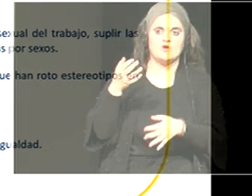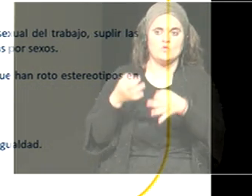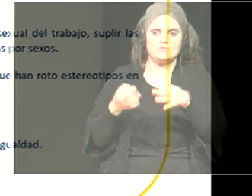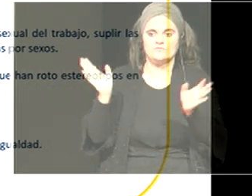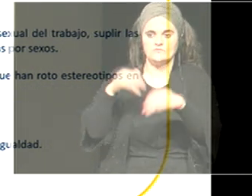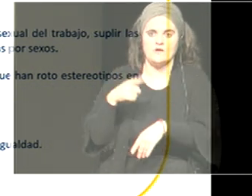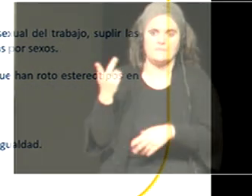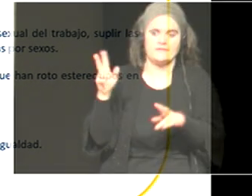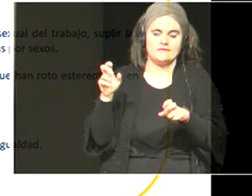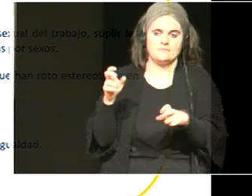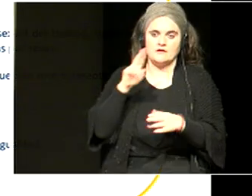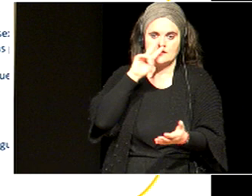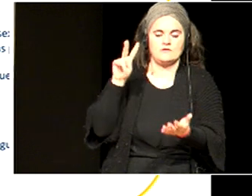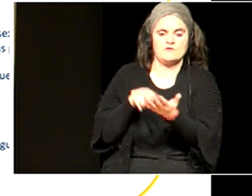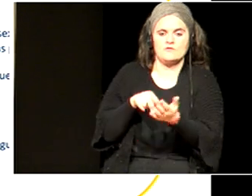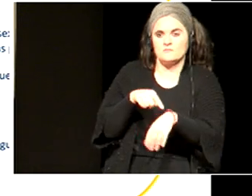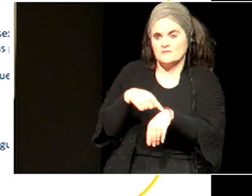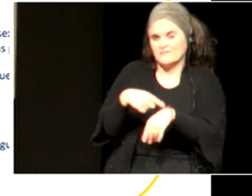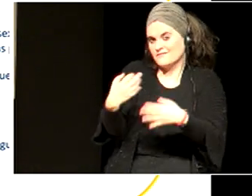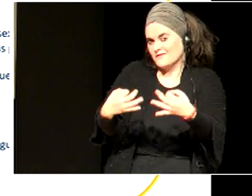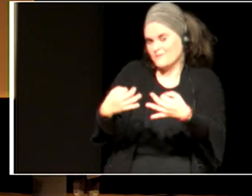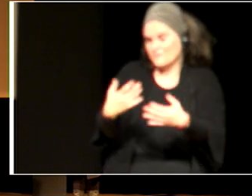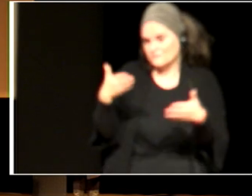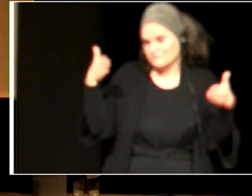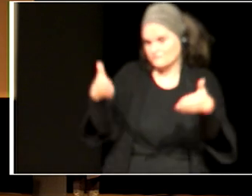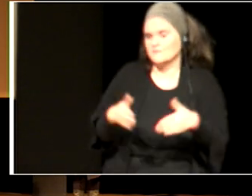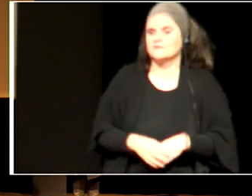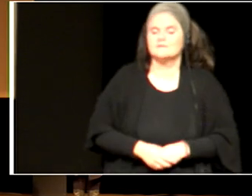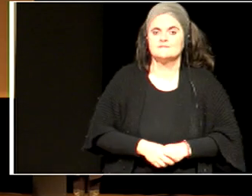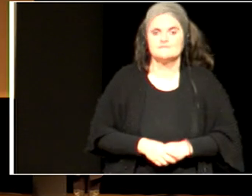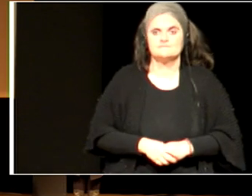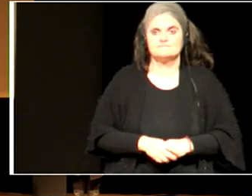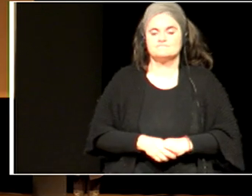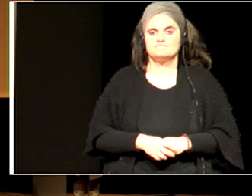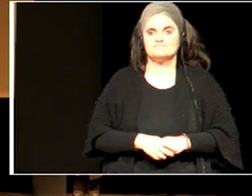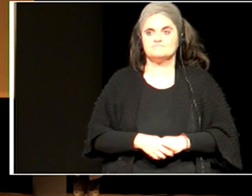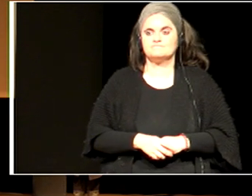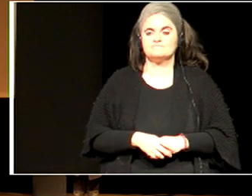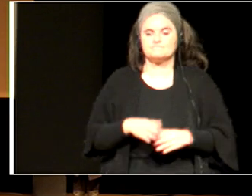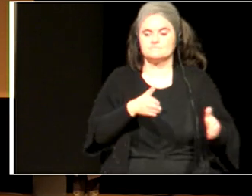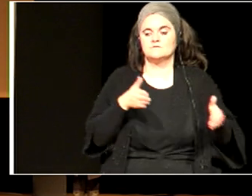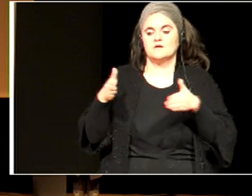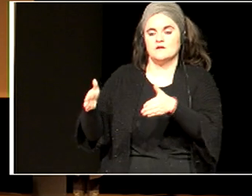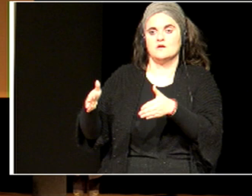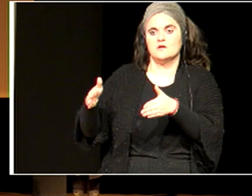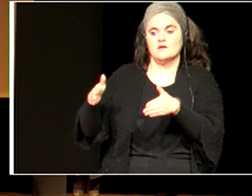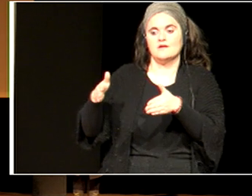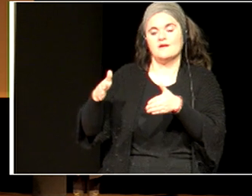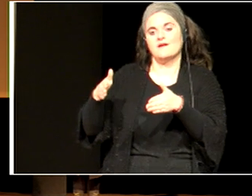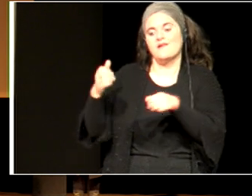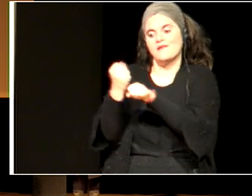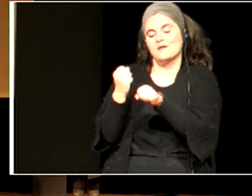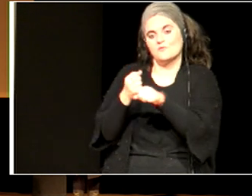en la parte doméstica y luego en la parte laboral que sería en la parte profesional que sería una orientación y